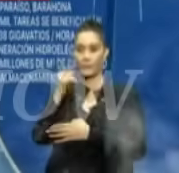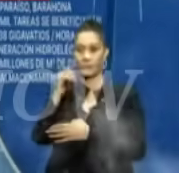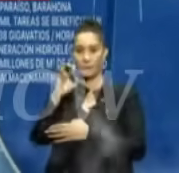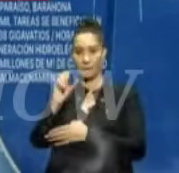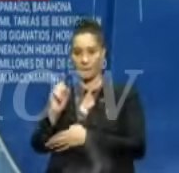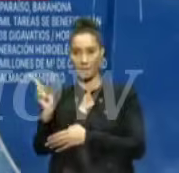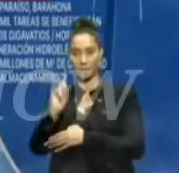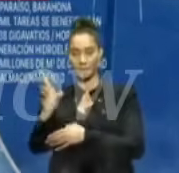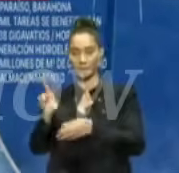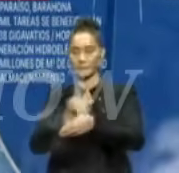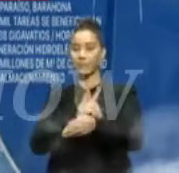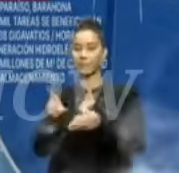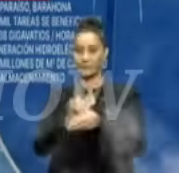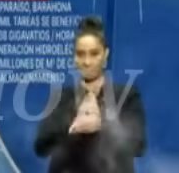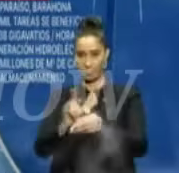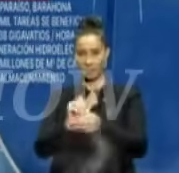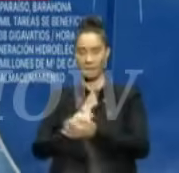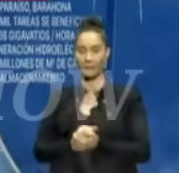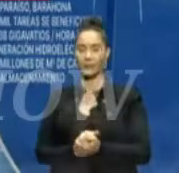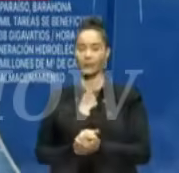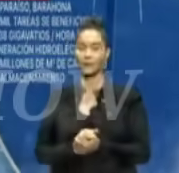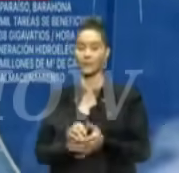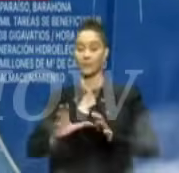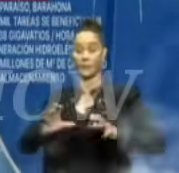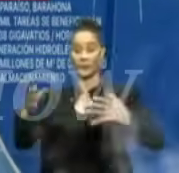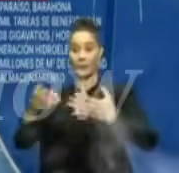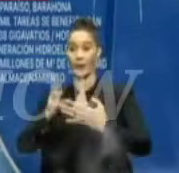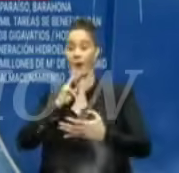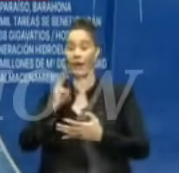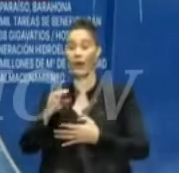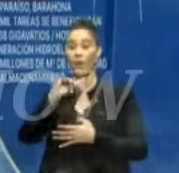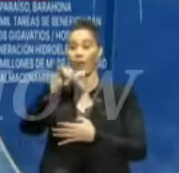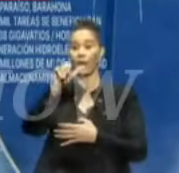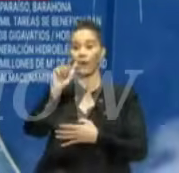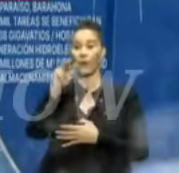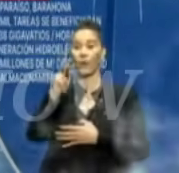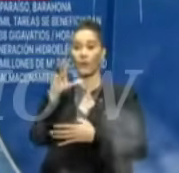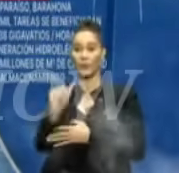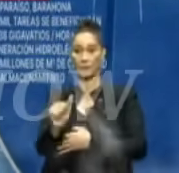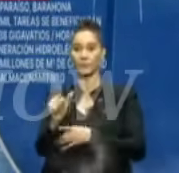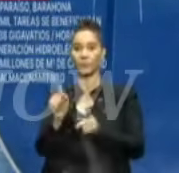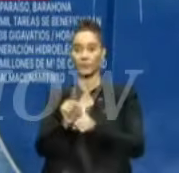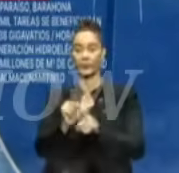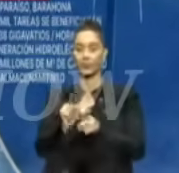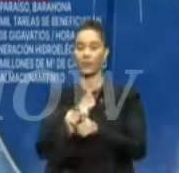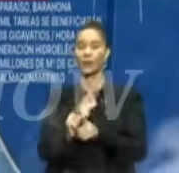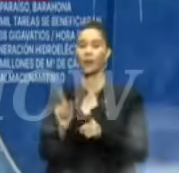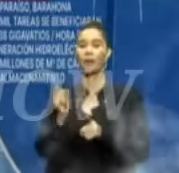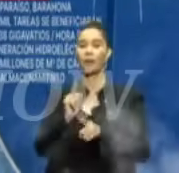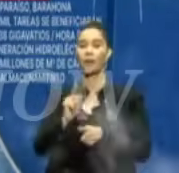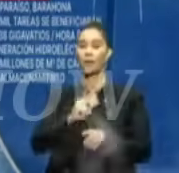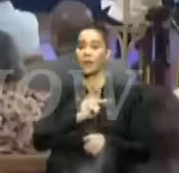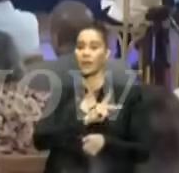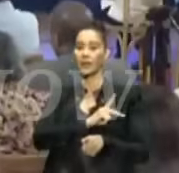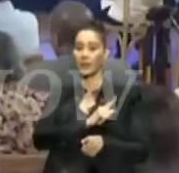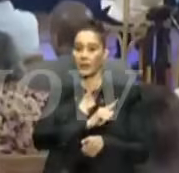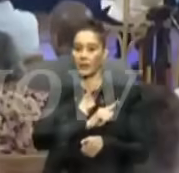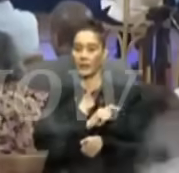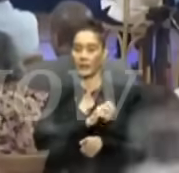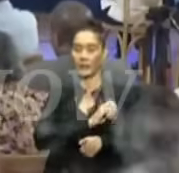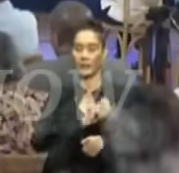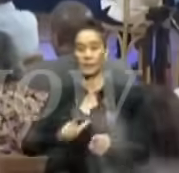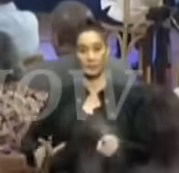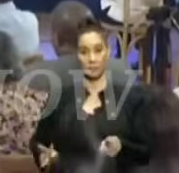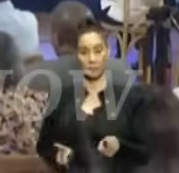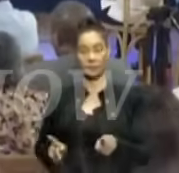en dajabón la presa de joca que está en Elias piña